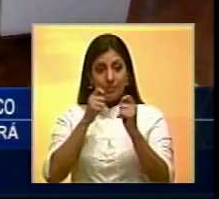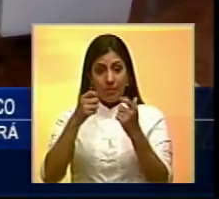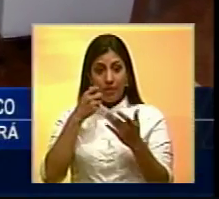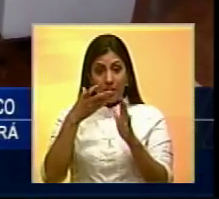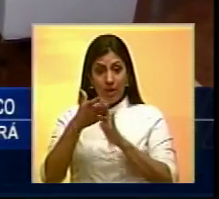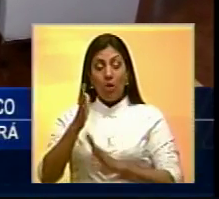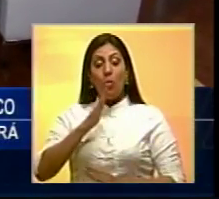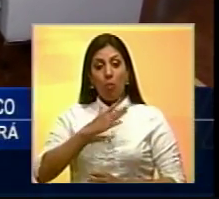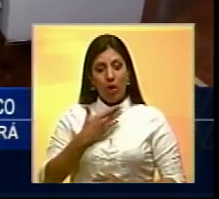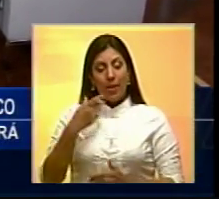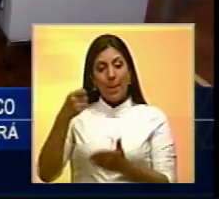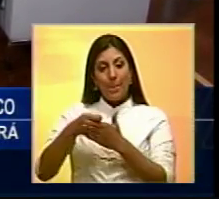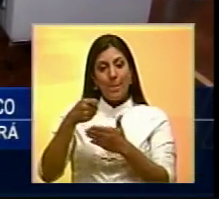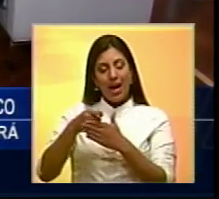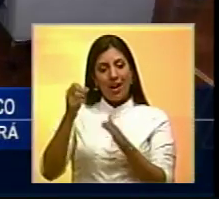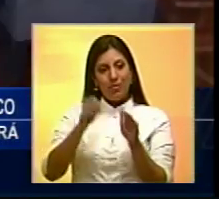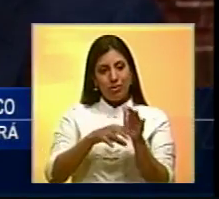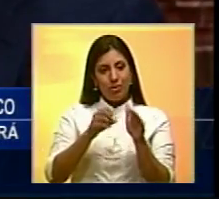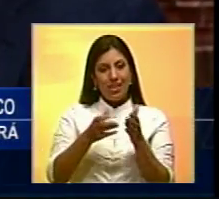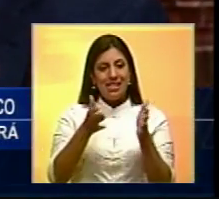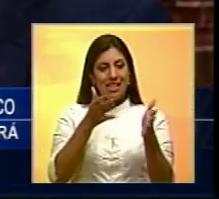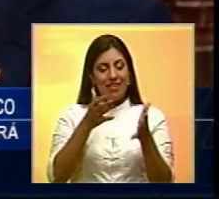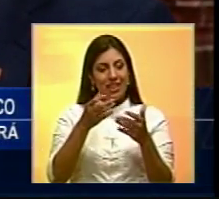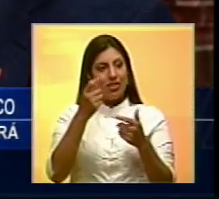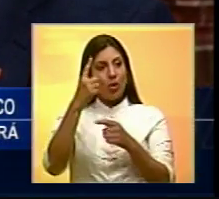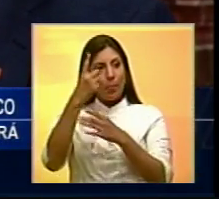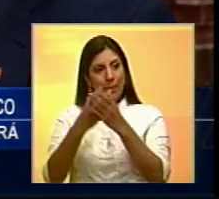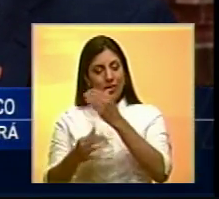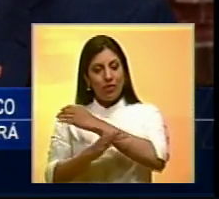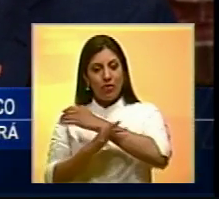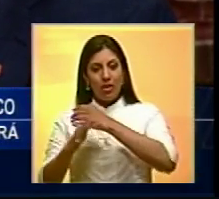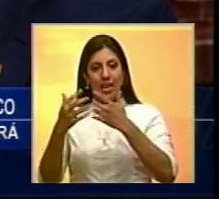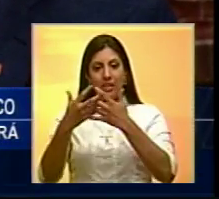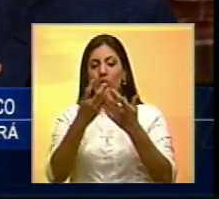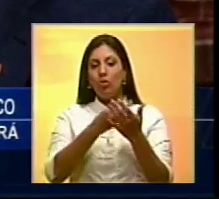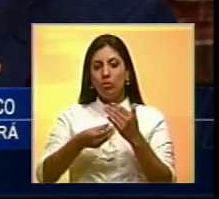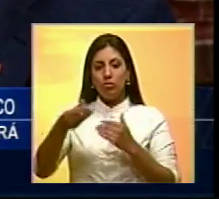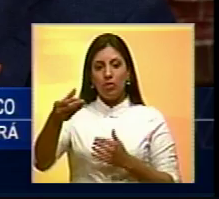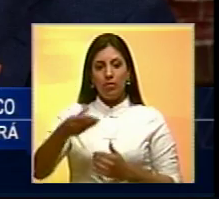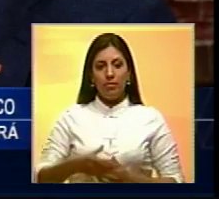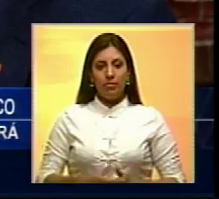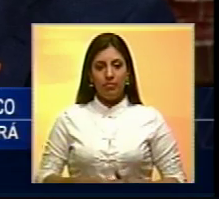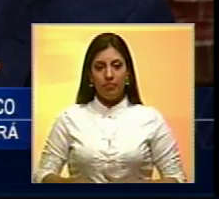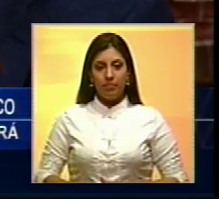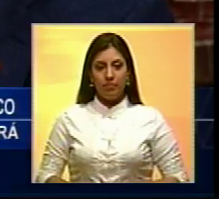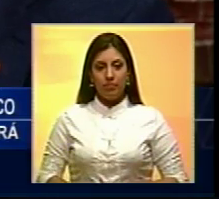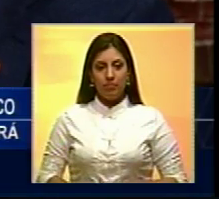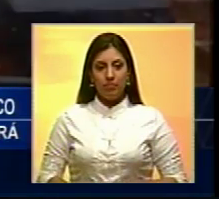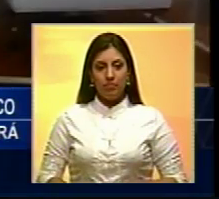resaltó que este podría ser pagado con fondos de los servicios migratorios estadounidenses.